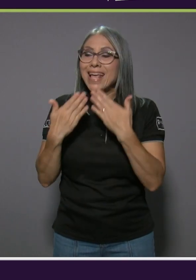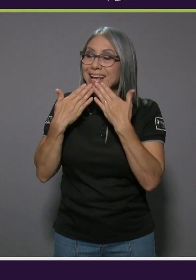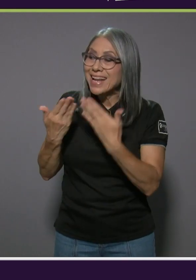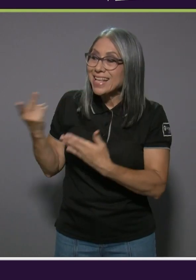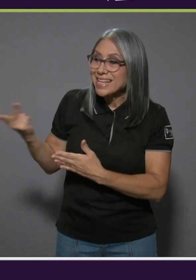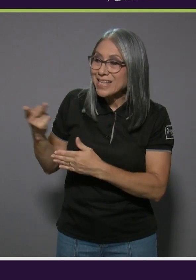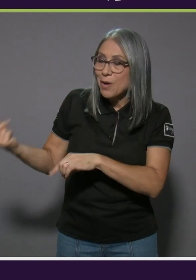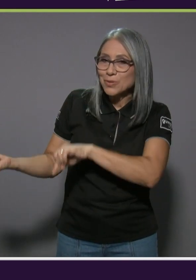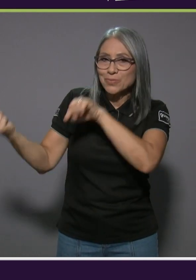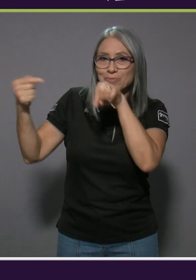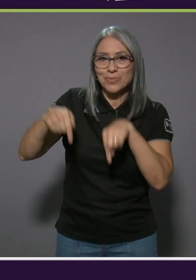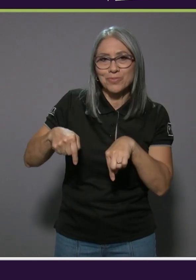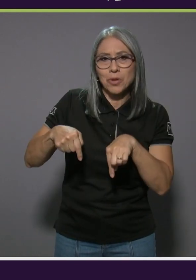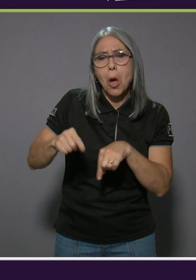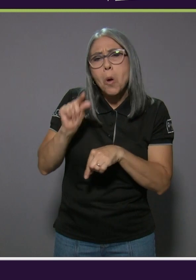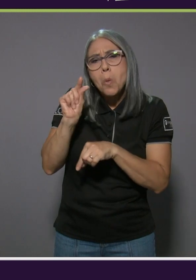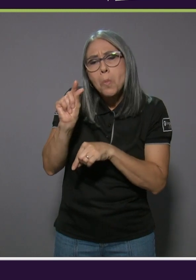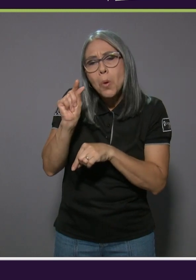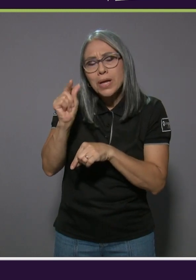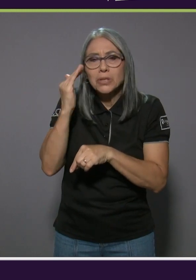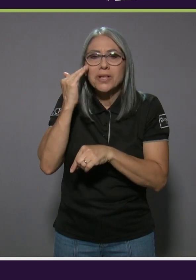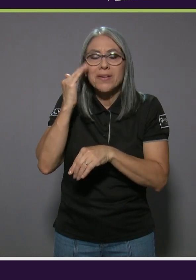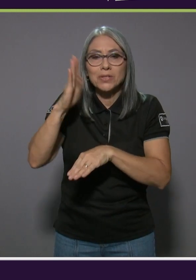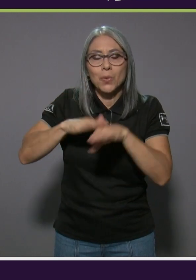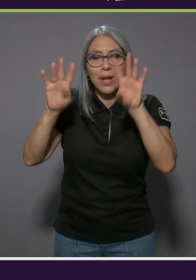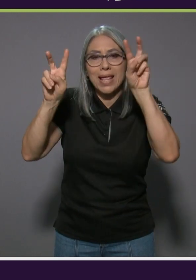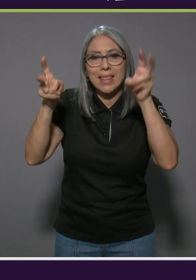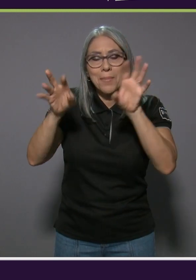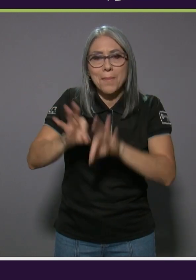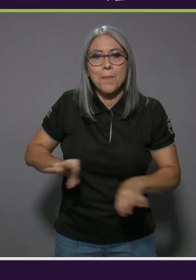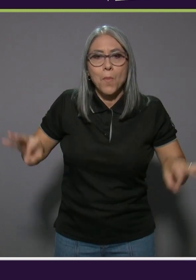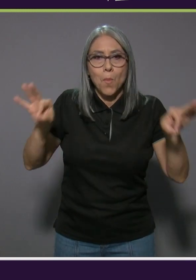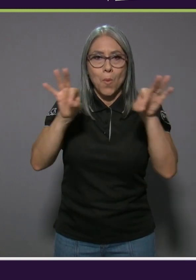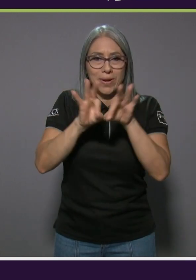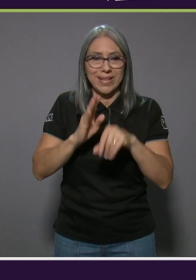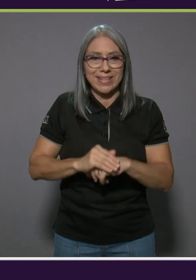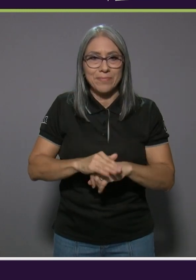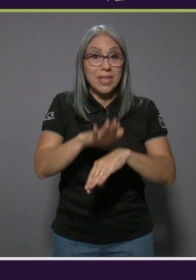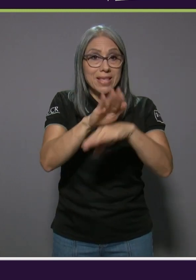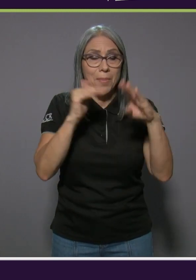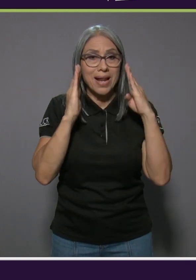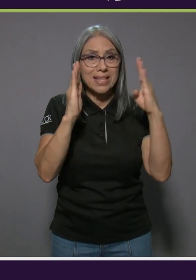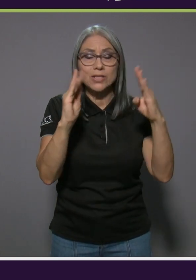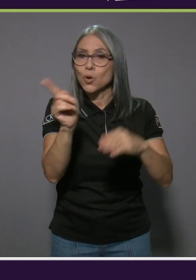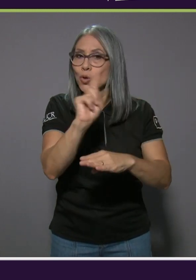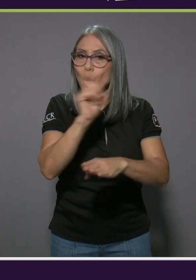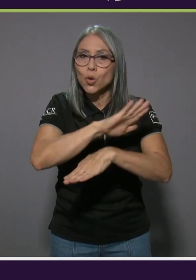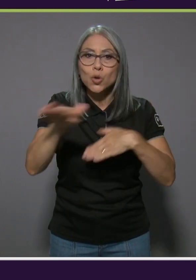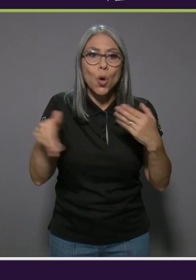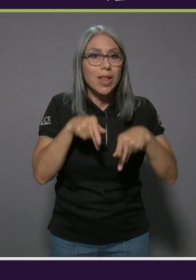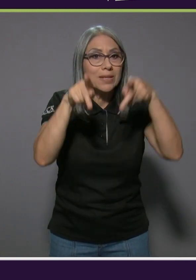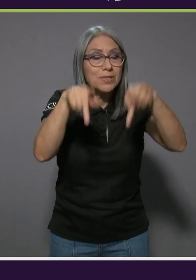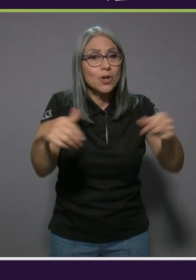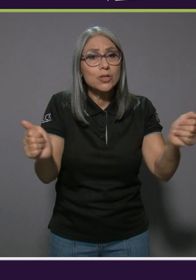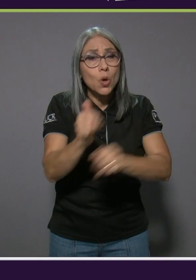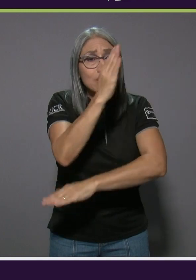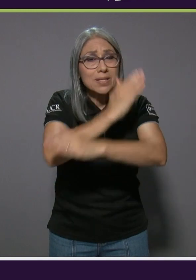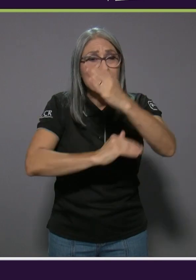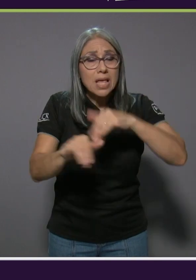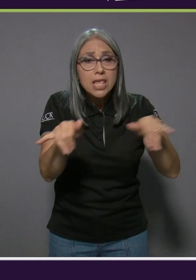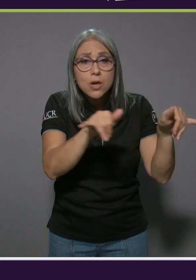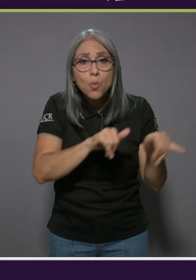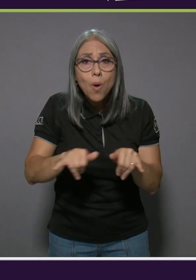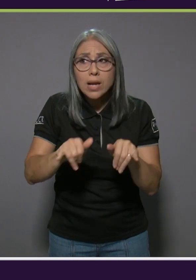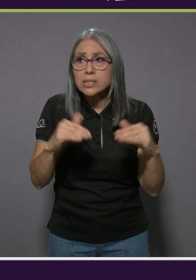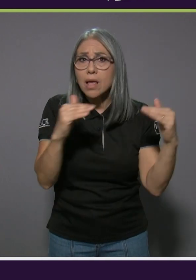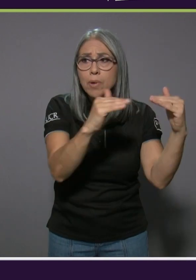este tema tan importante, ¿verdad? Y llamar la atención sobre eso. No todas las personas con discapacidad son iguales, hay una gran diversidad,